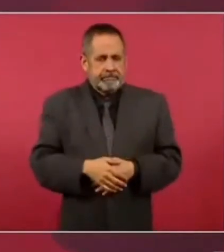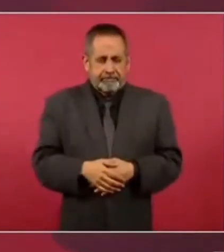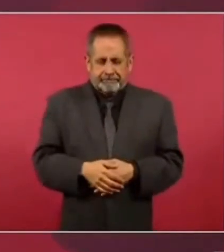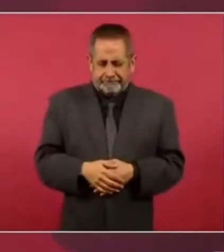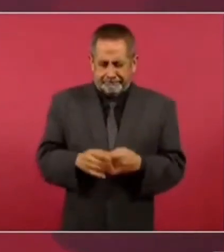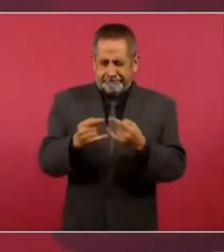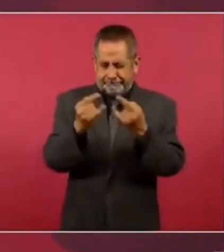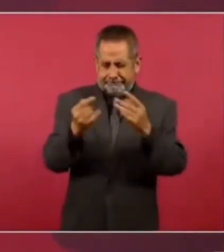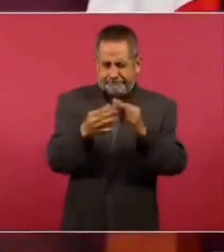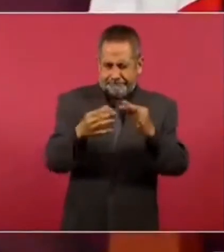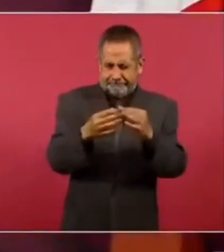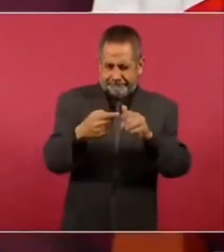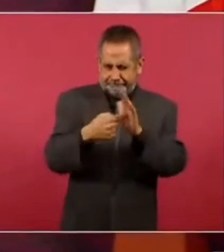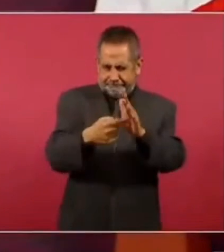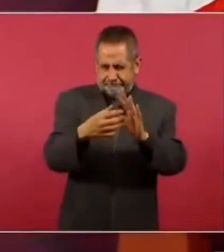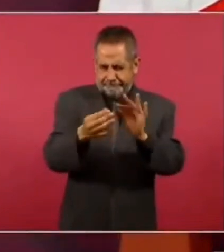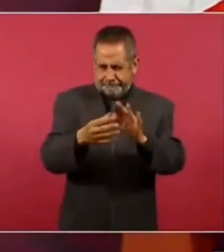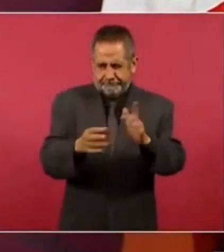historia.